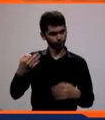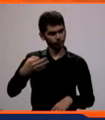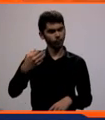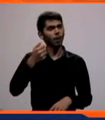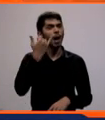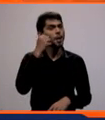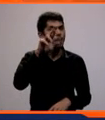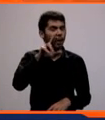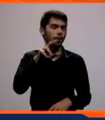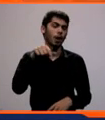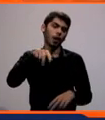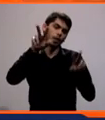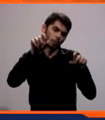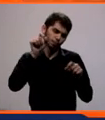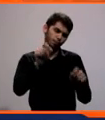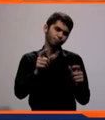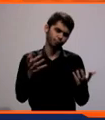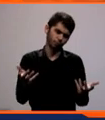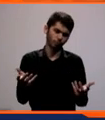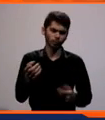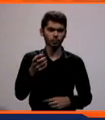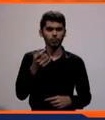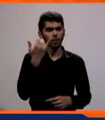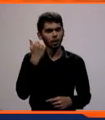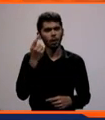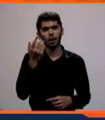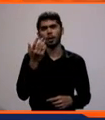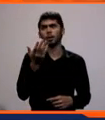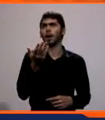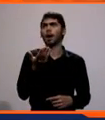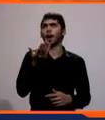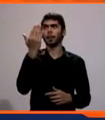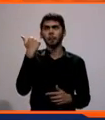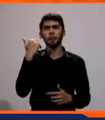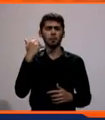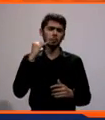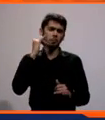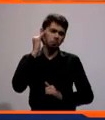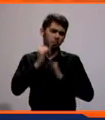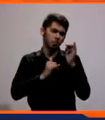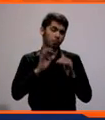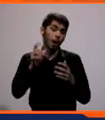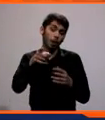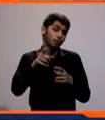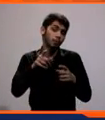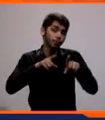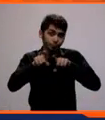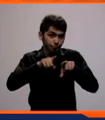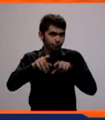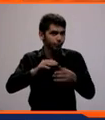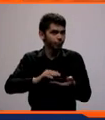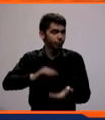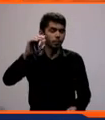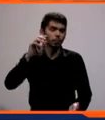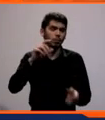Lucha Aymar, momento de hablar de ella. Momento de hablar de ella. Hemos repasado quizás en algún momento o en toda su carrera sus números. Fede,